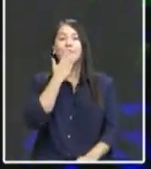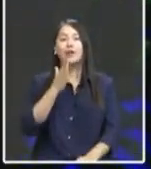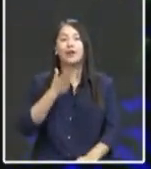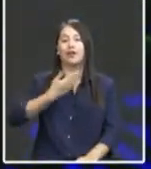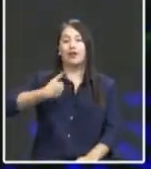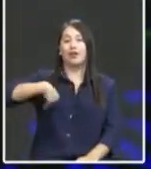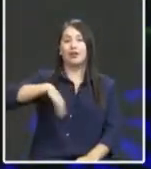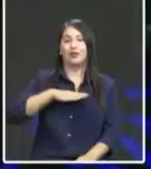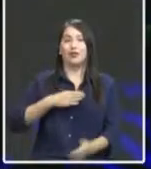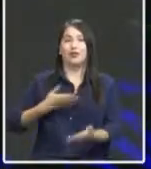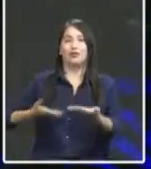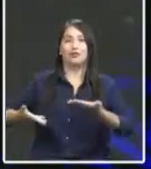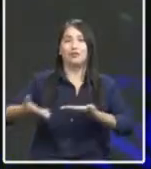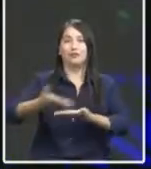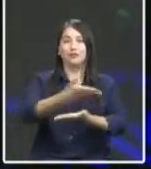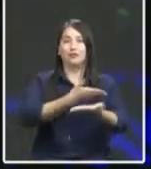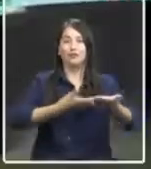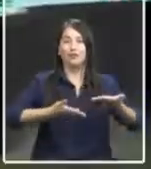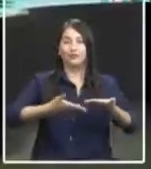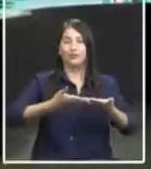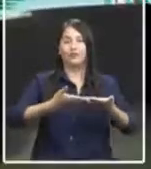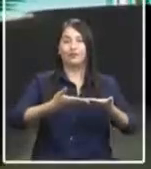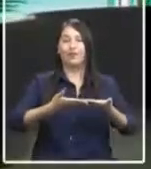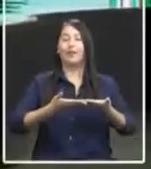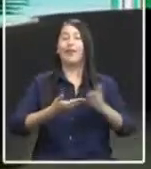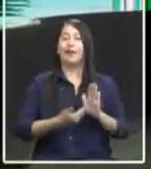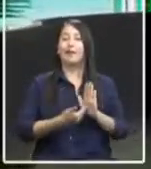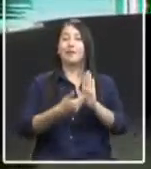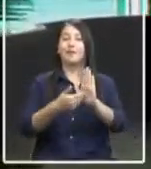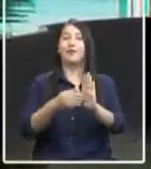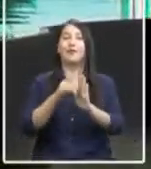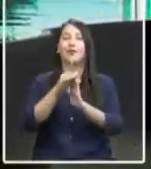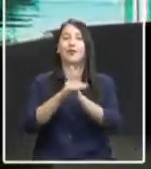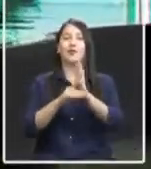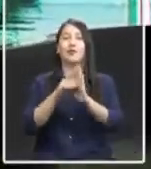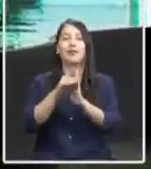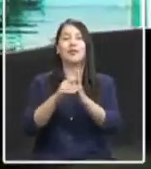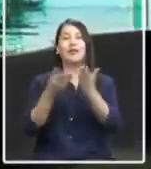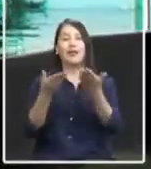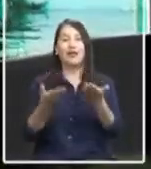nosotros y nosotras. Los invito a revisar este documental a continuación.